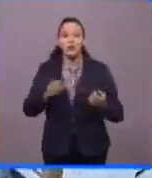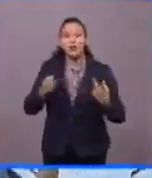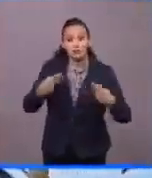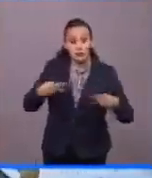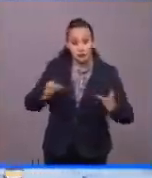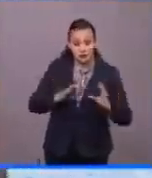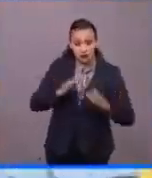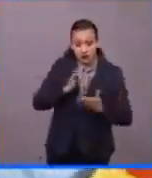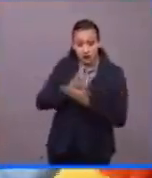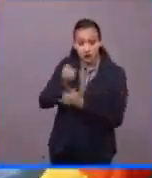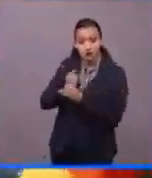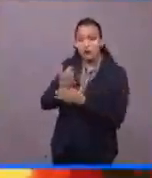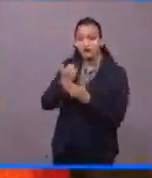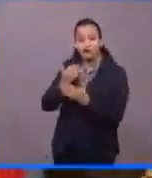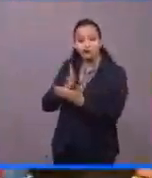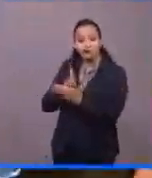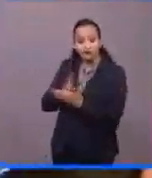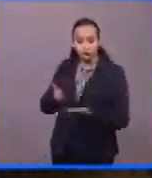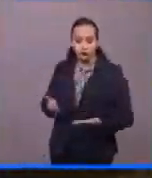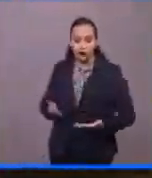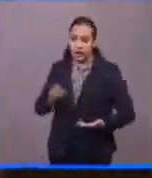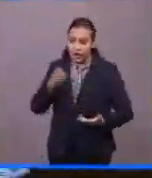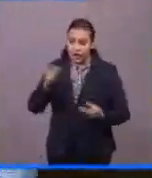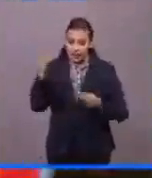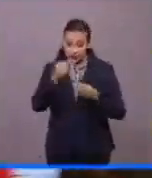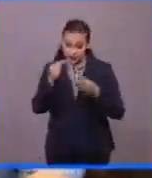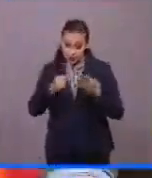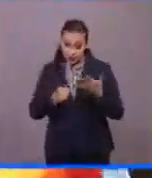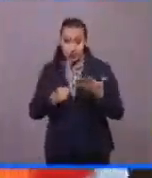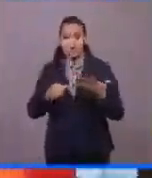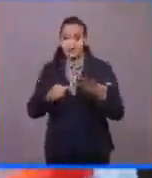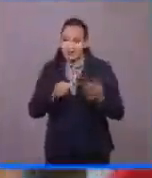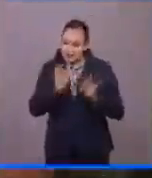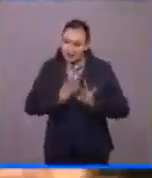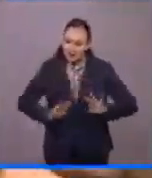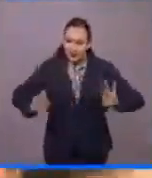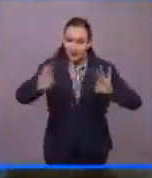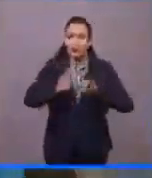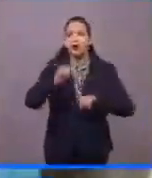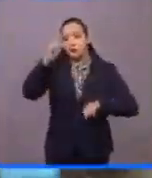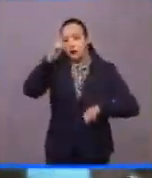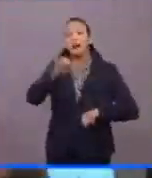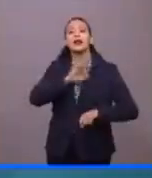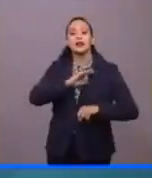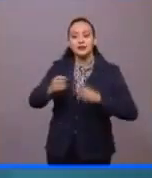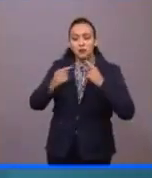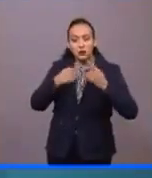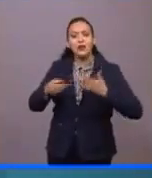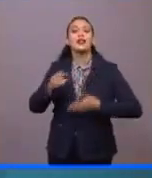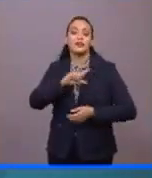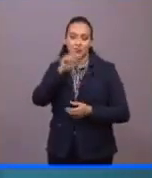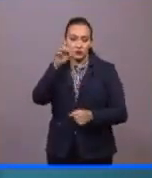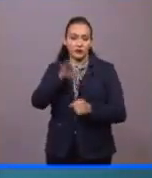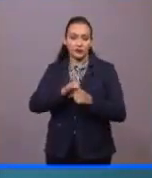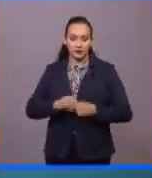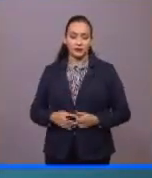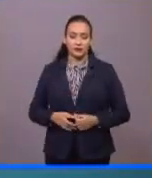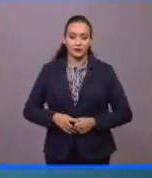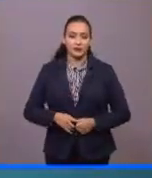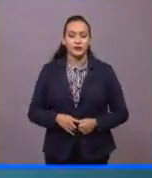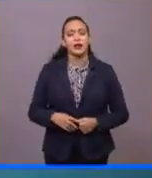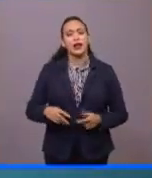a la información, que a su vez son requisitos para que la iniciativa pueda someterse a debate. Reconoció que